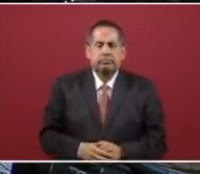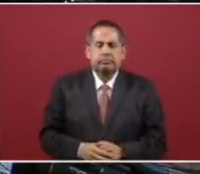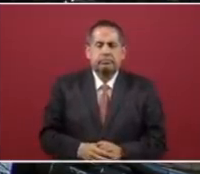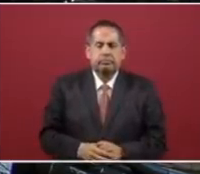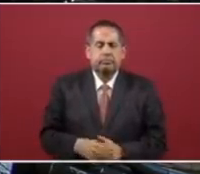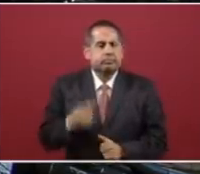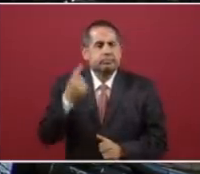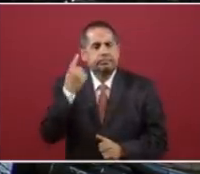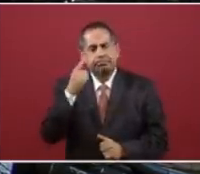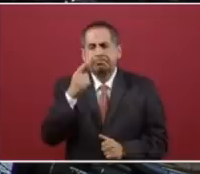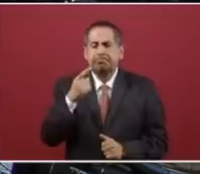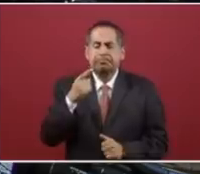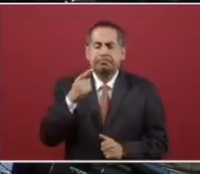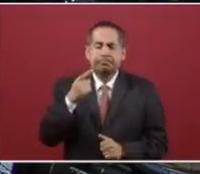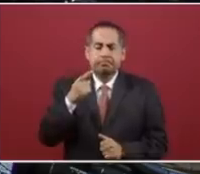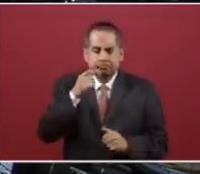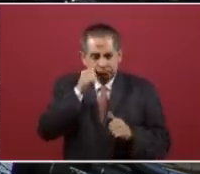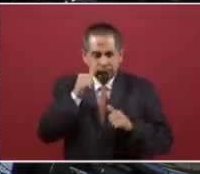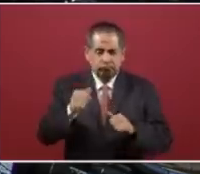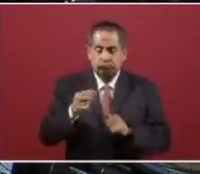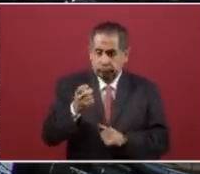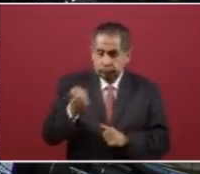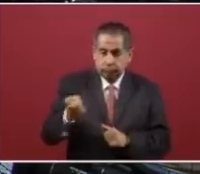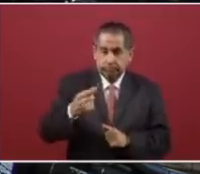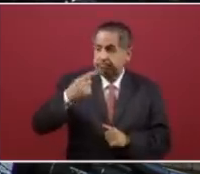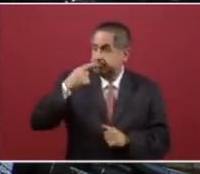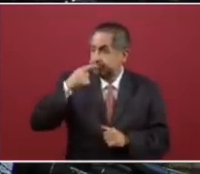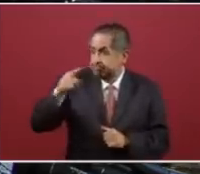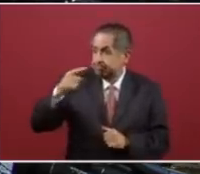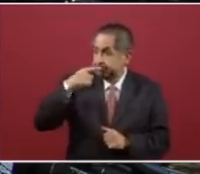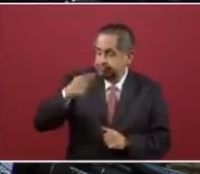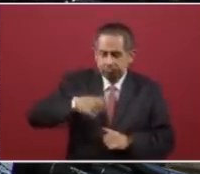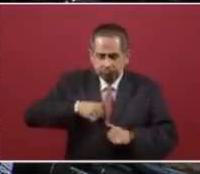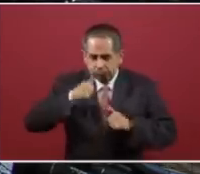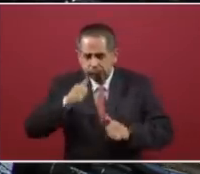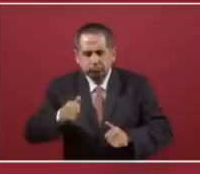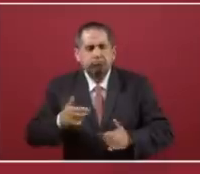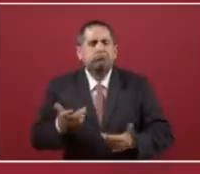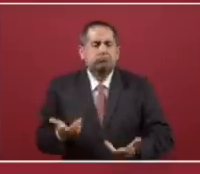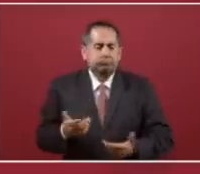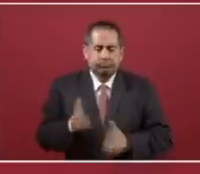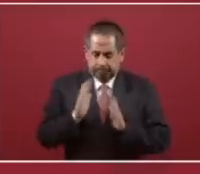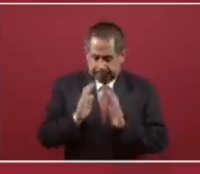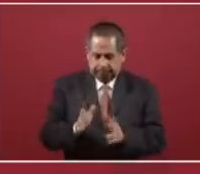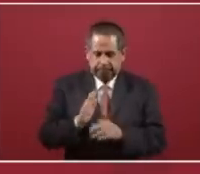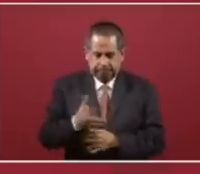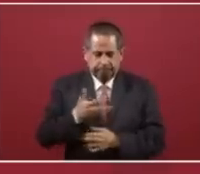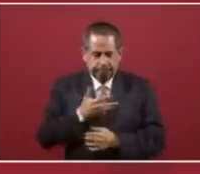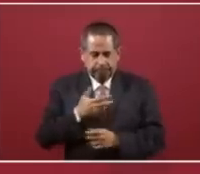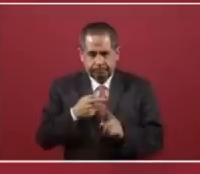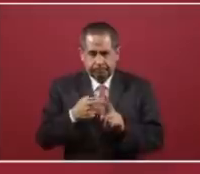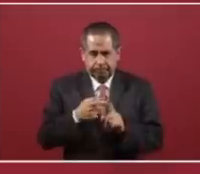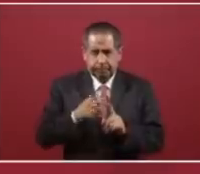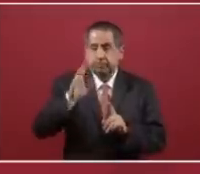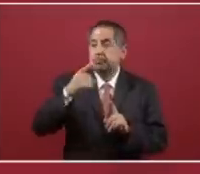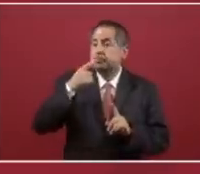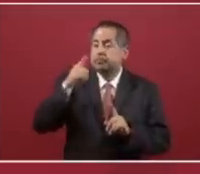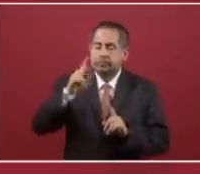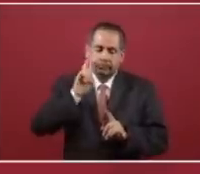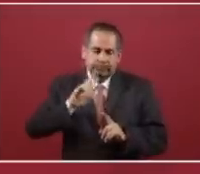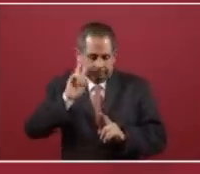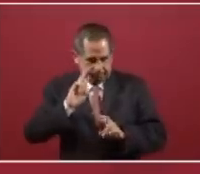para atender estos delitos y presuntos delitos